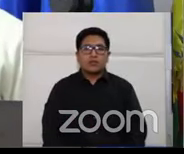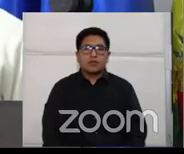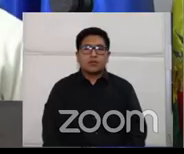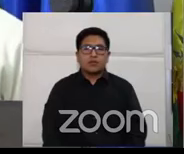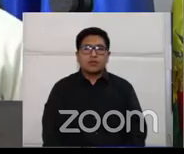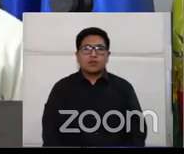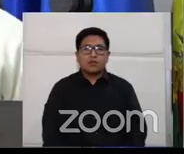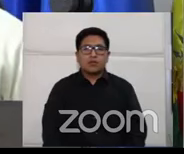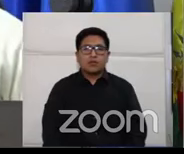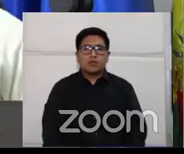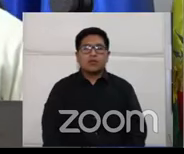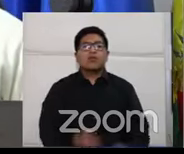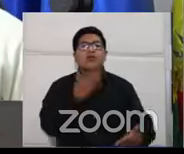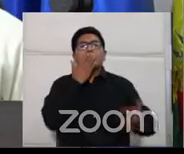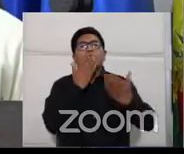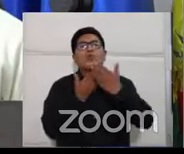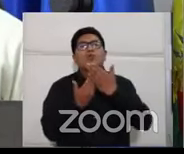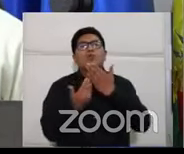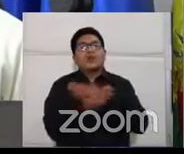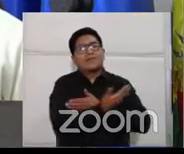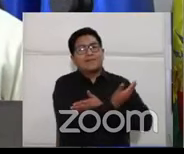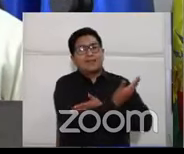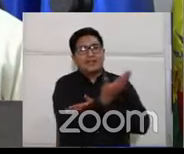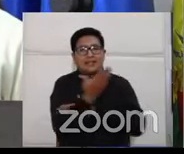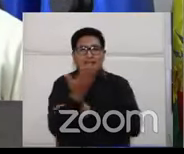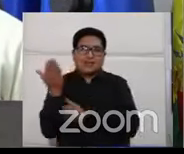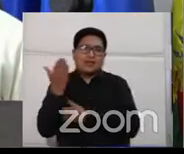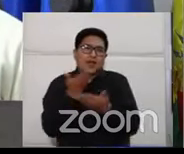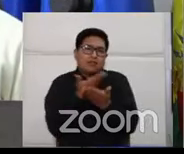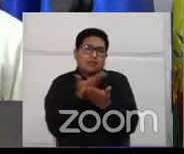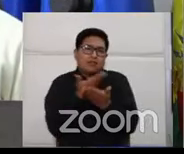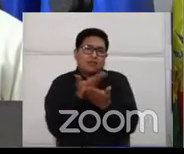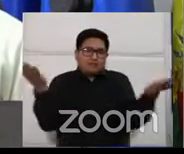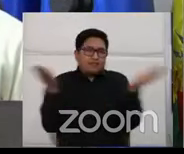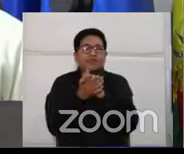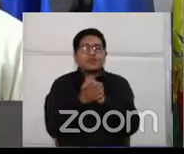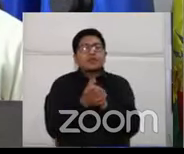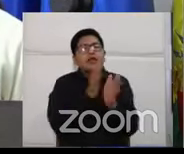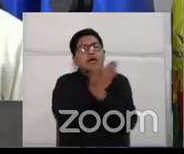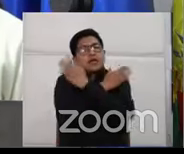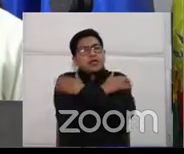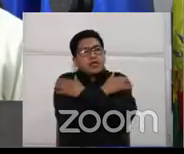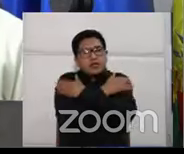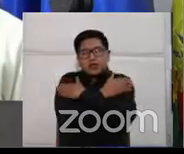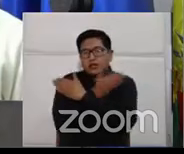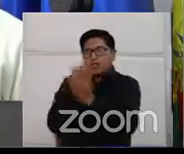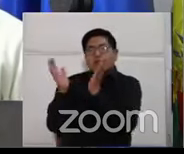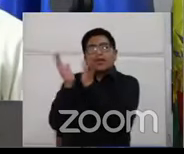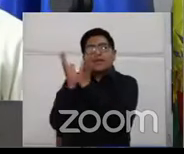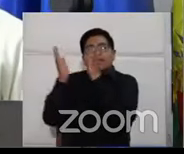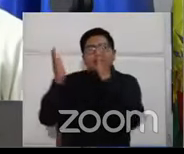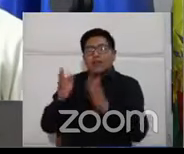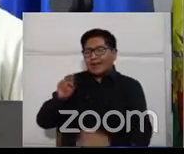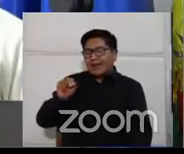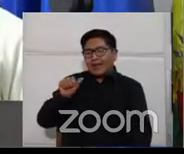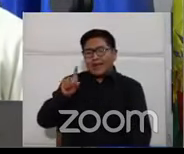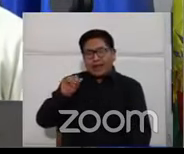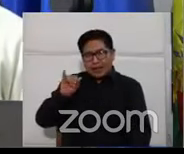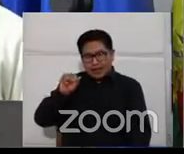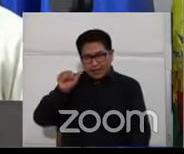buenos días a todos los presentes saludar primeramente a nadie a cruz la defensora del pueblo